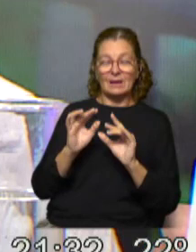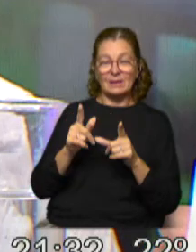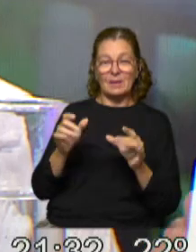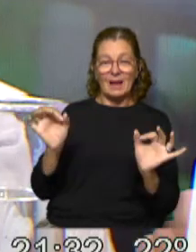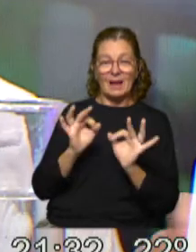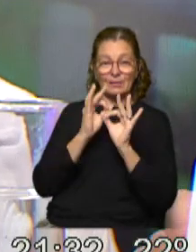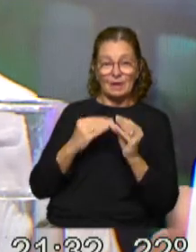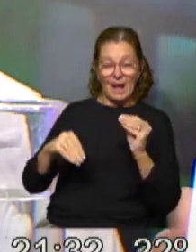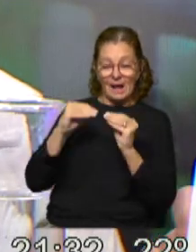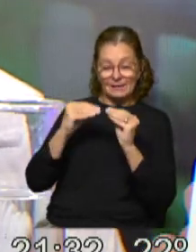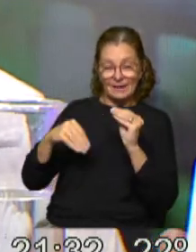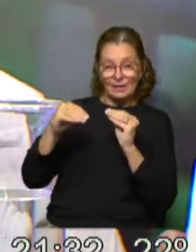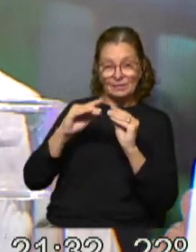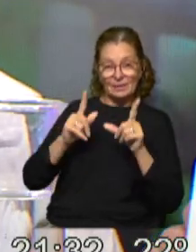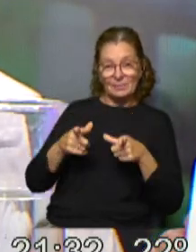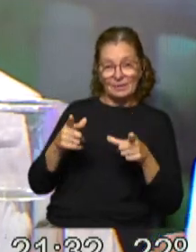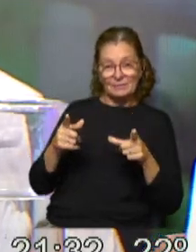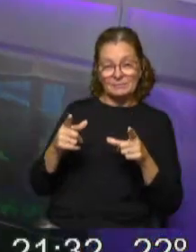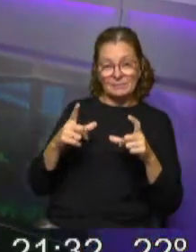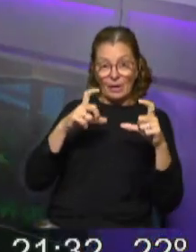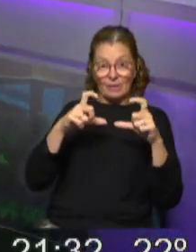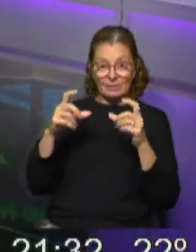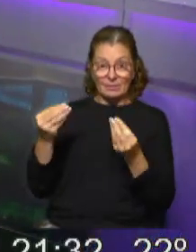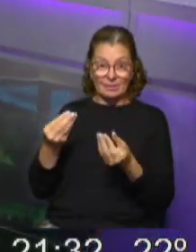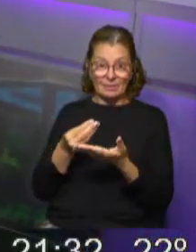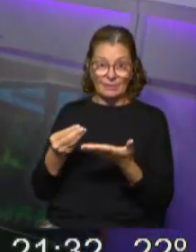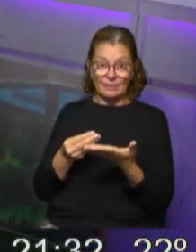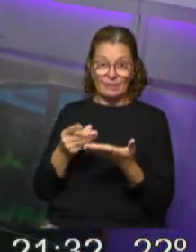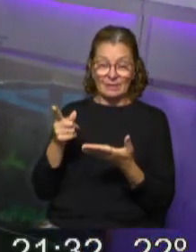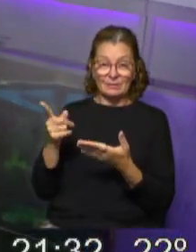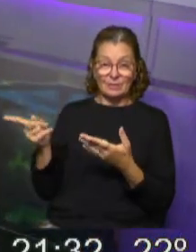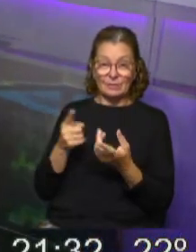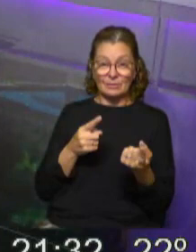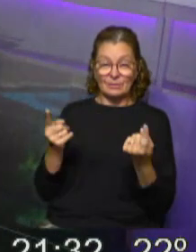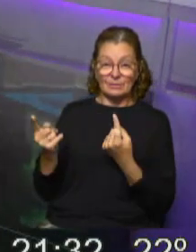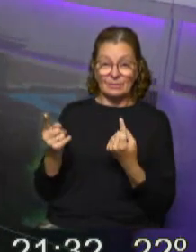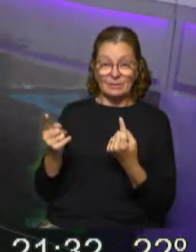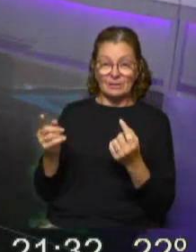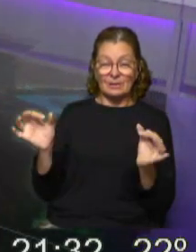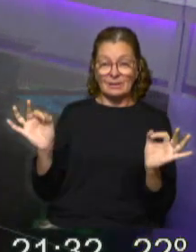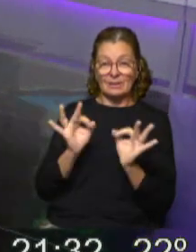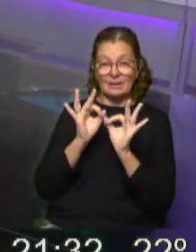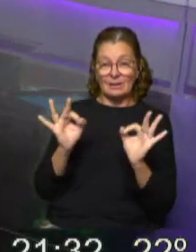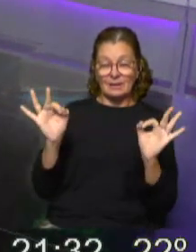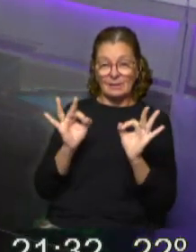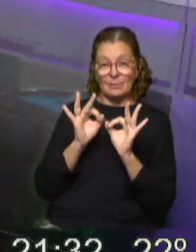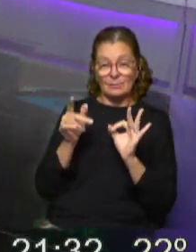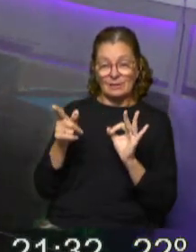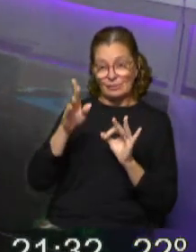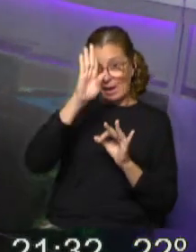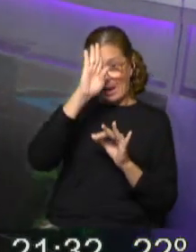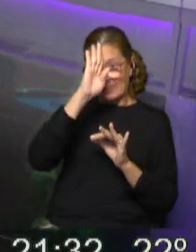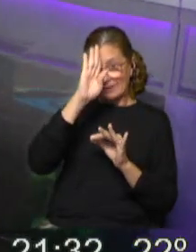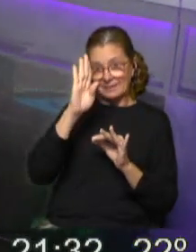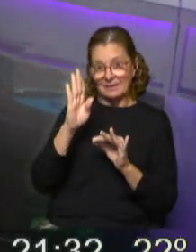que se agregaron también para la novela gráfica. Sí. ¿Que las agregaste vos o que las agregaron? No, la música... Ellas